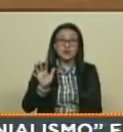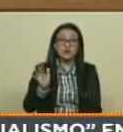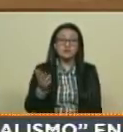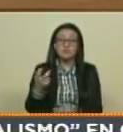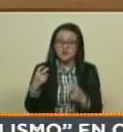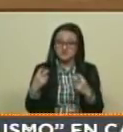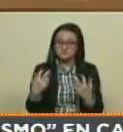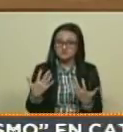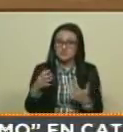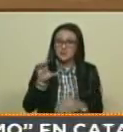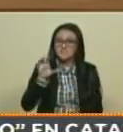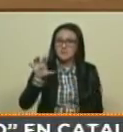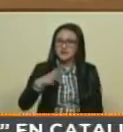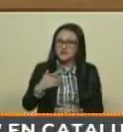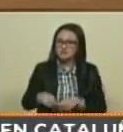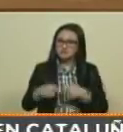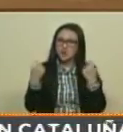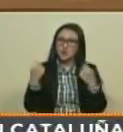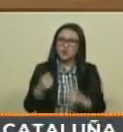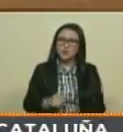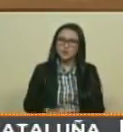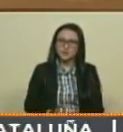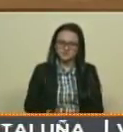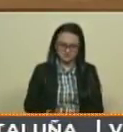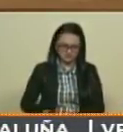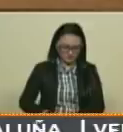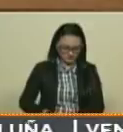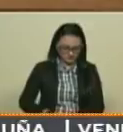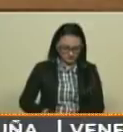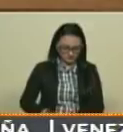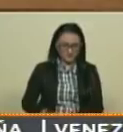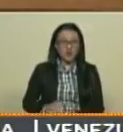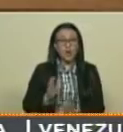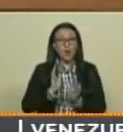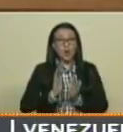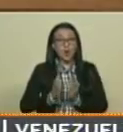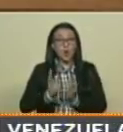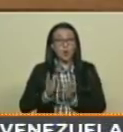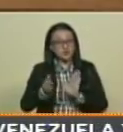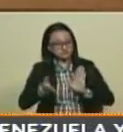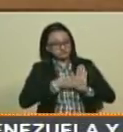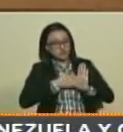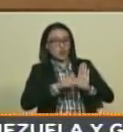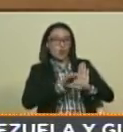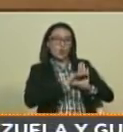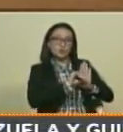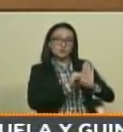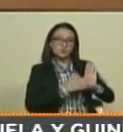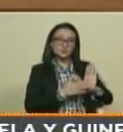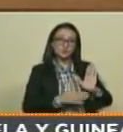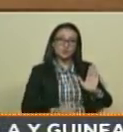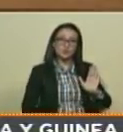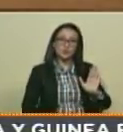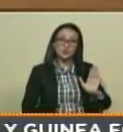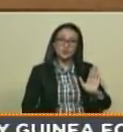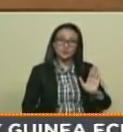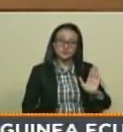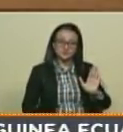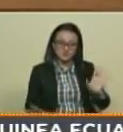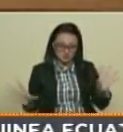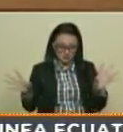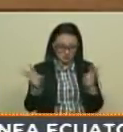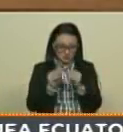país, para que exista un orden apegado a la Constitución. Con un gran